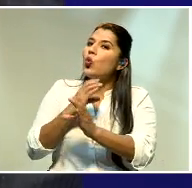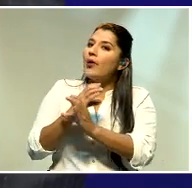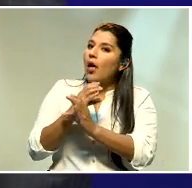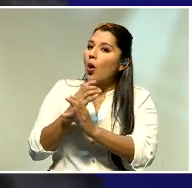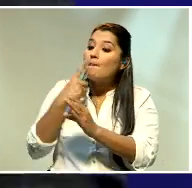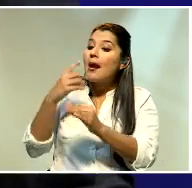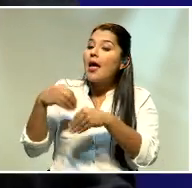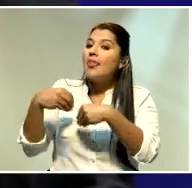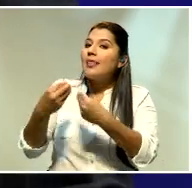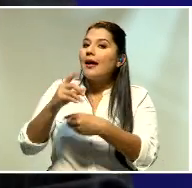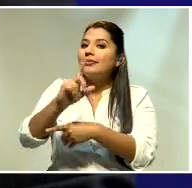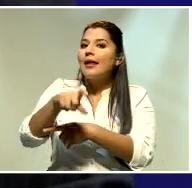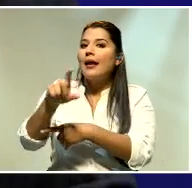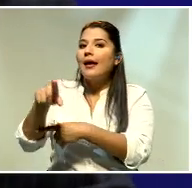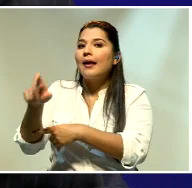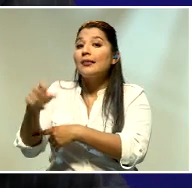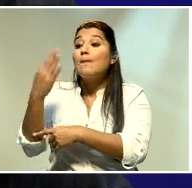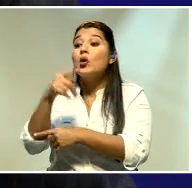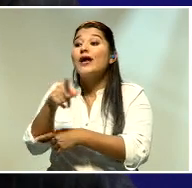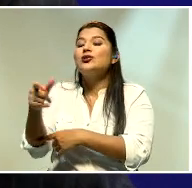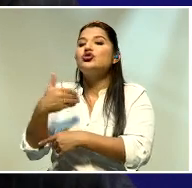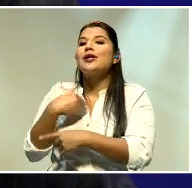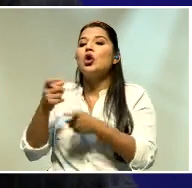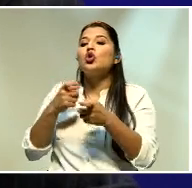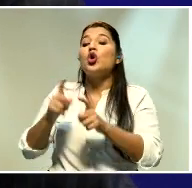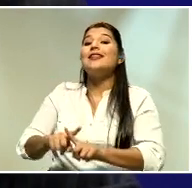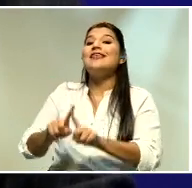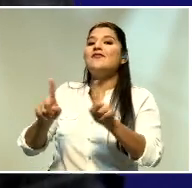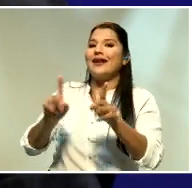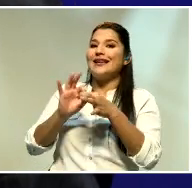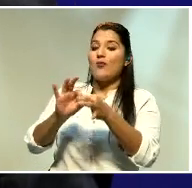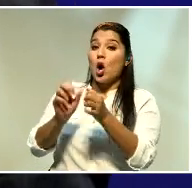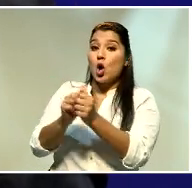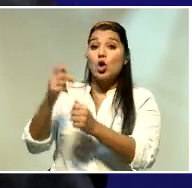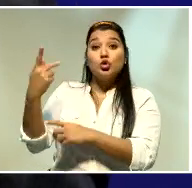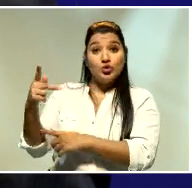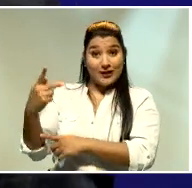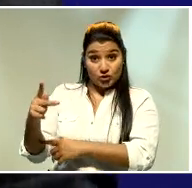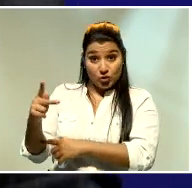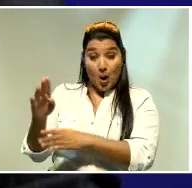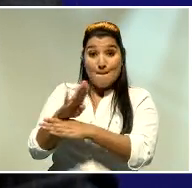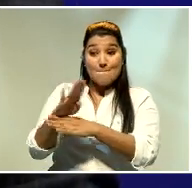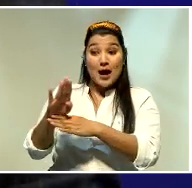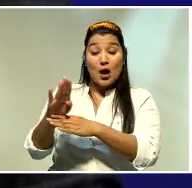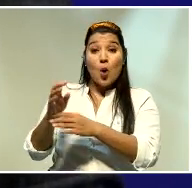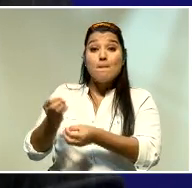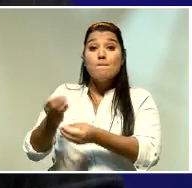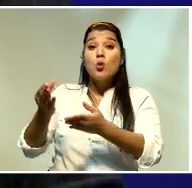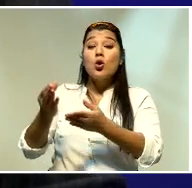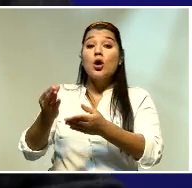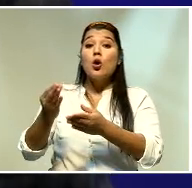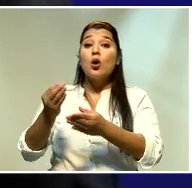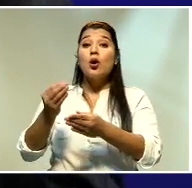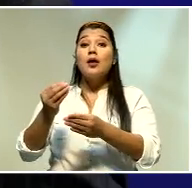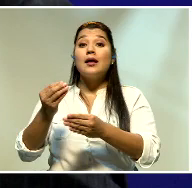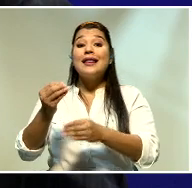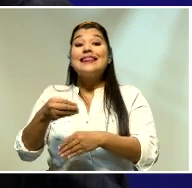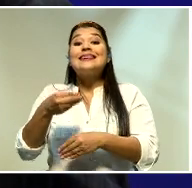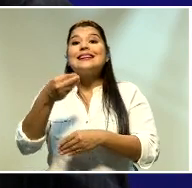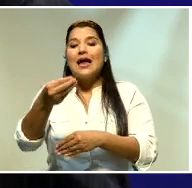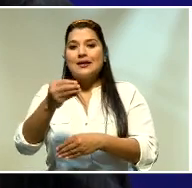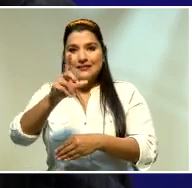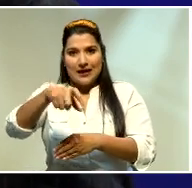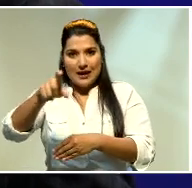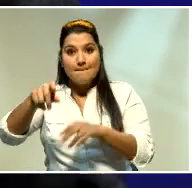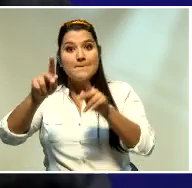tarjetas porque tienen un manejo diferente del riesgo. Los bancos públicos le dan más fácil una tarjeta de crédito a quien tiene solvencia